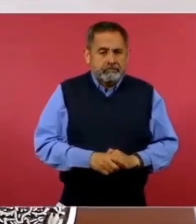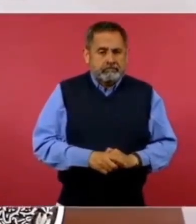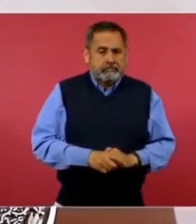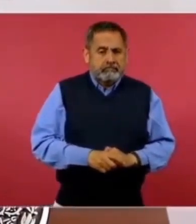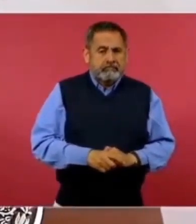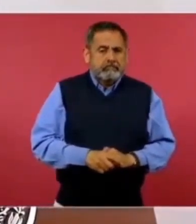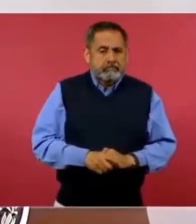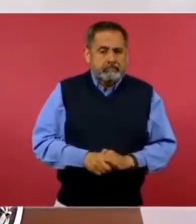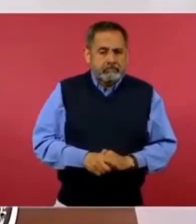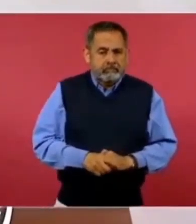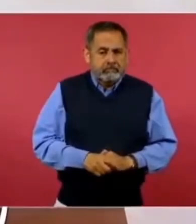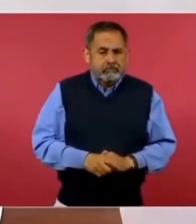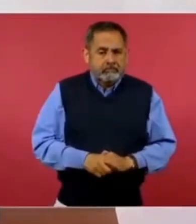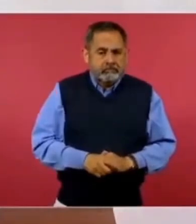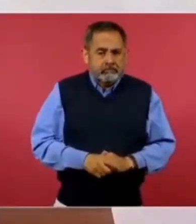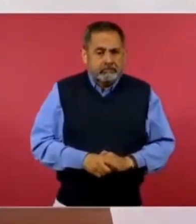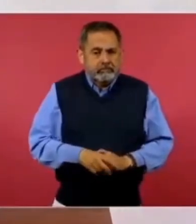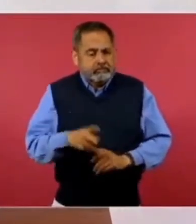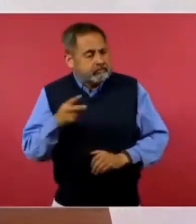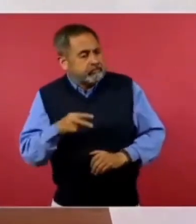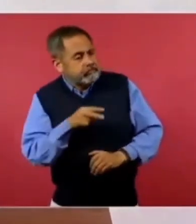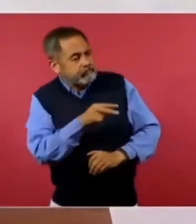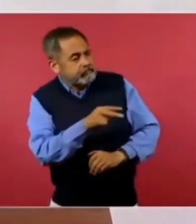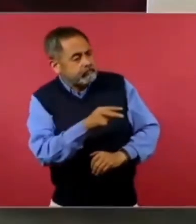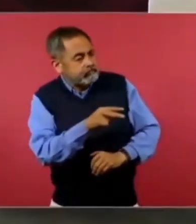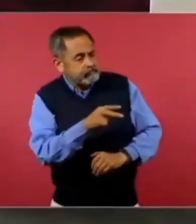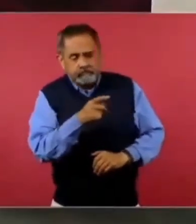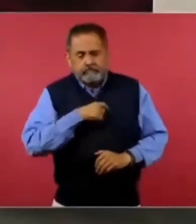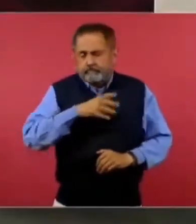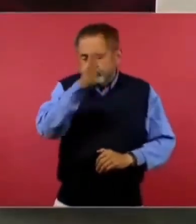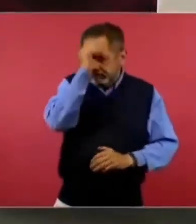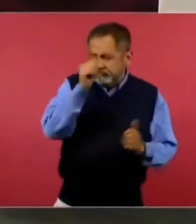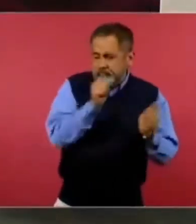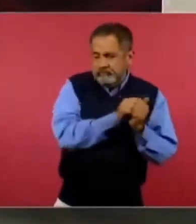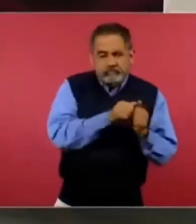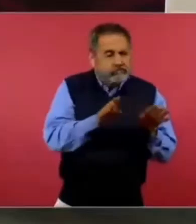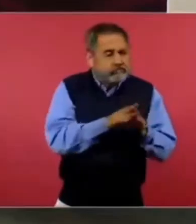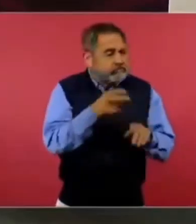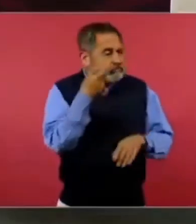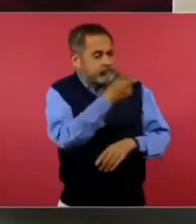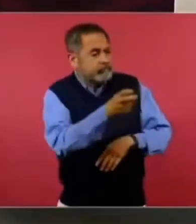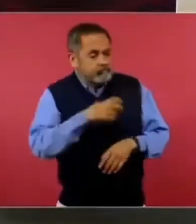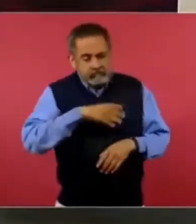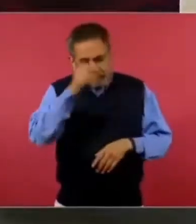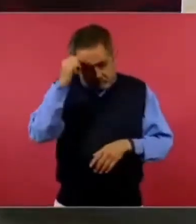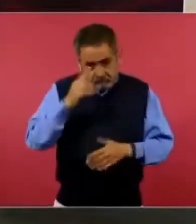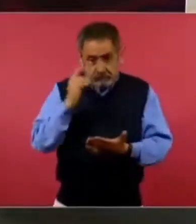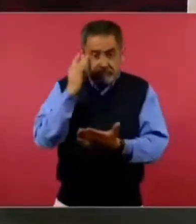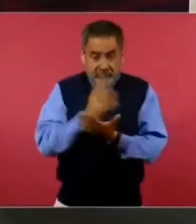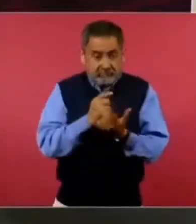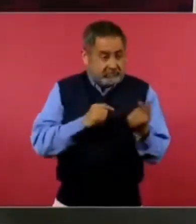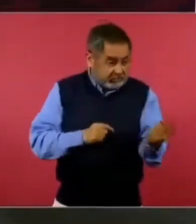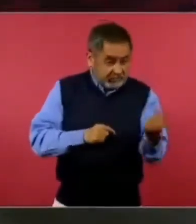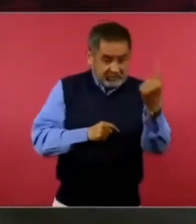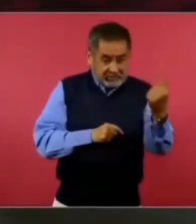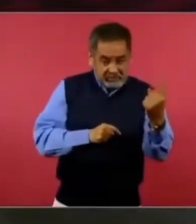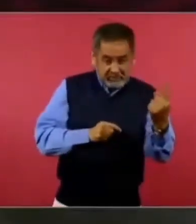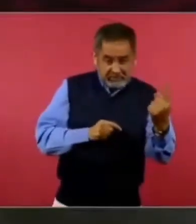no puede aceptar o compartir, pero no solo es ella.